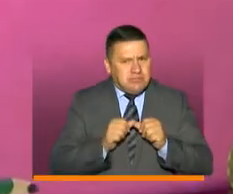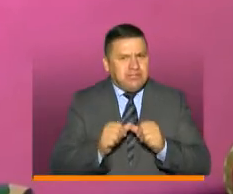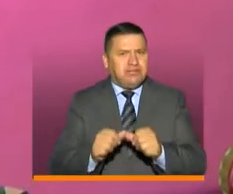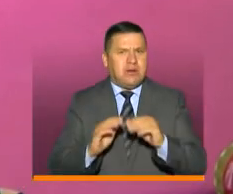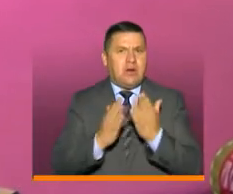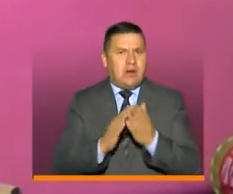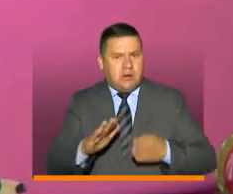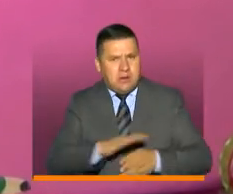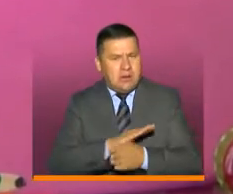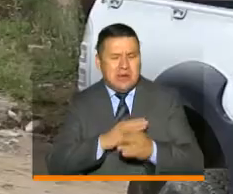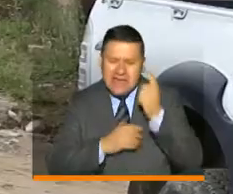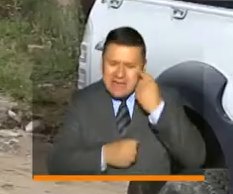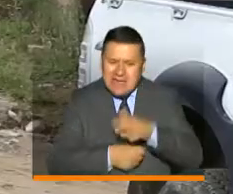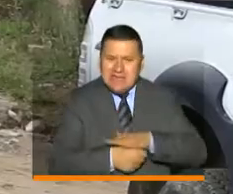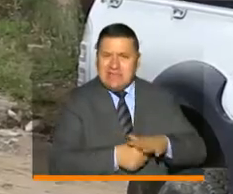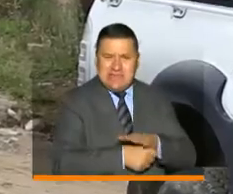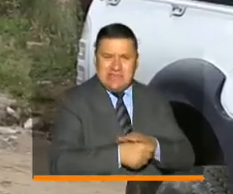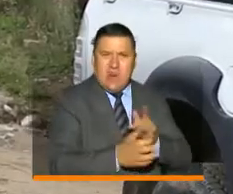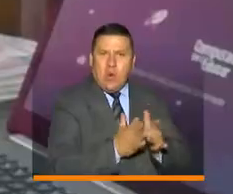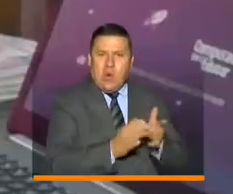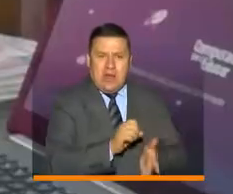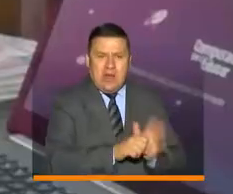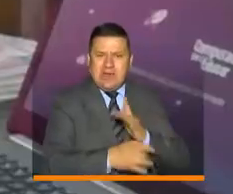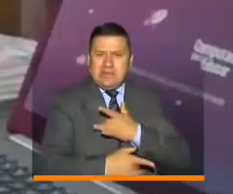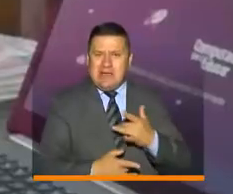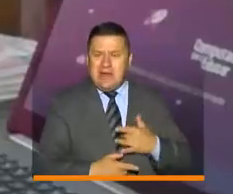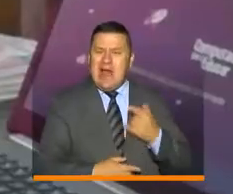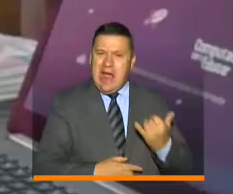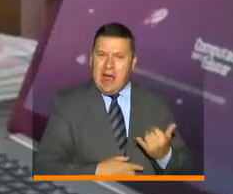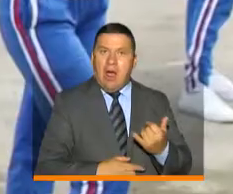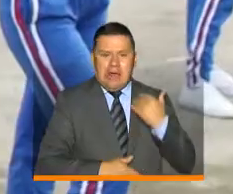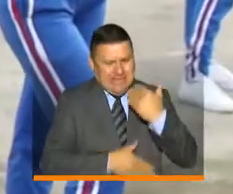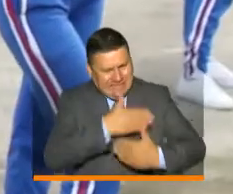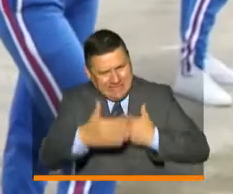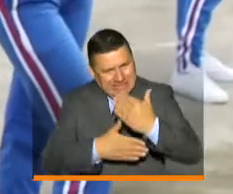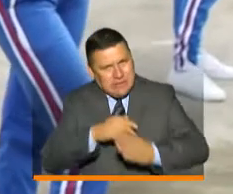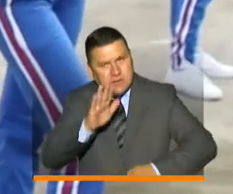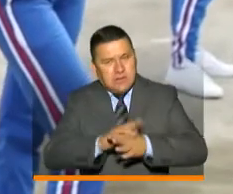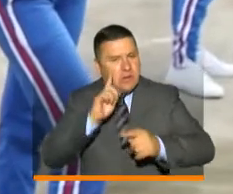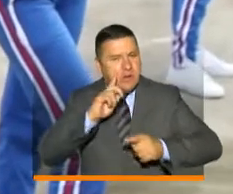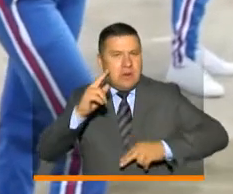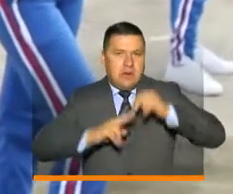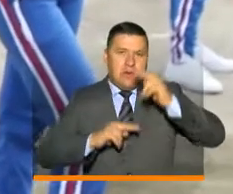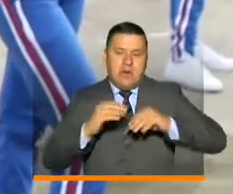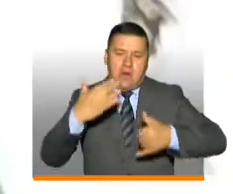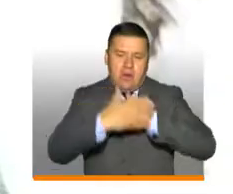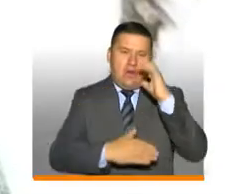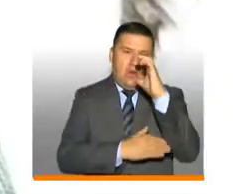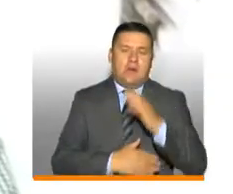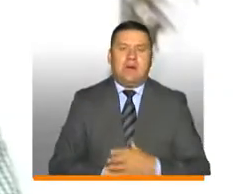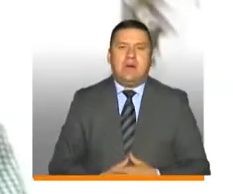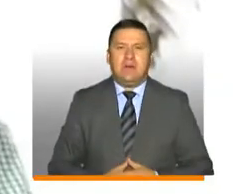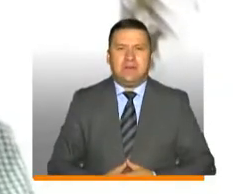permanencia escolar en la coyuntura actual por la emergencia sanitaria. Así, avanzamos en la construcción de país.